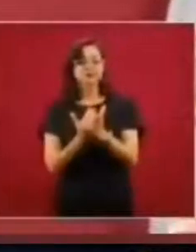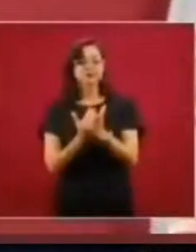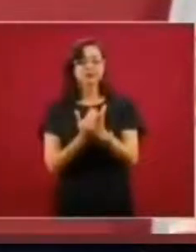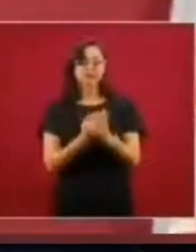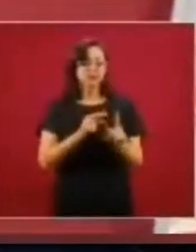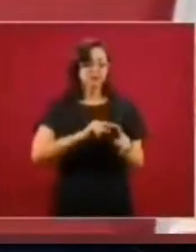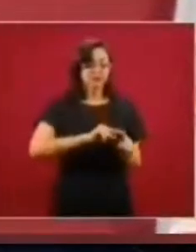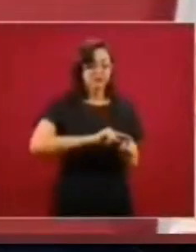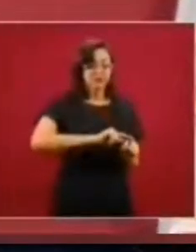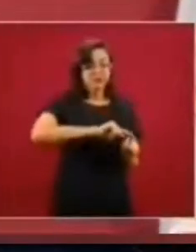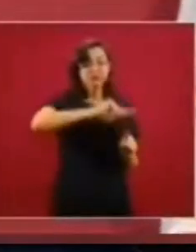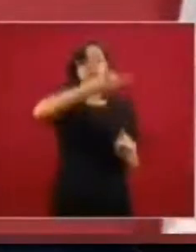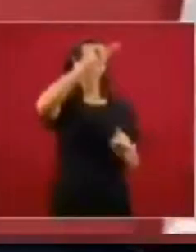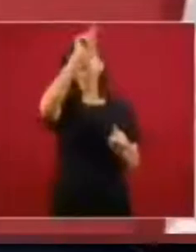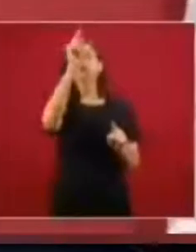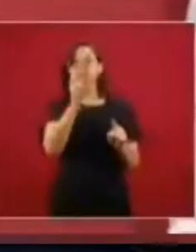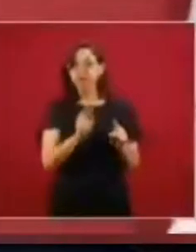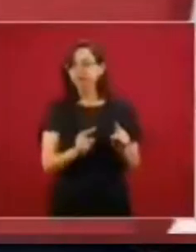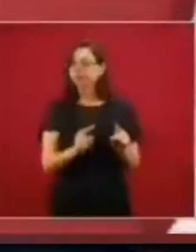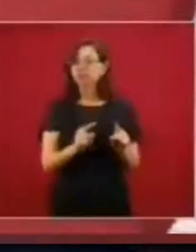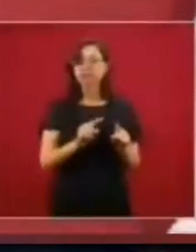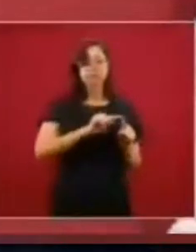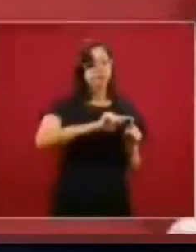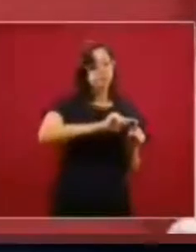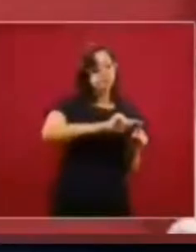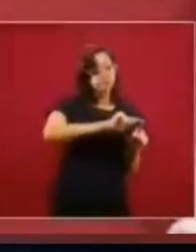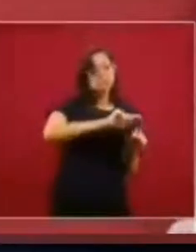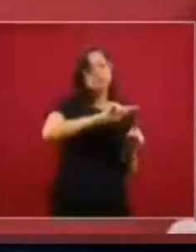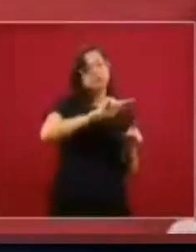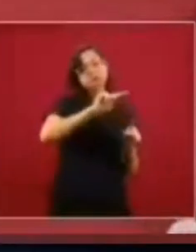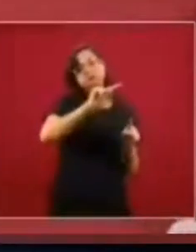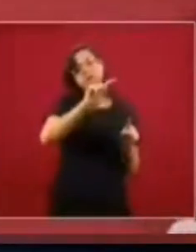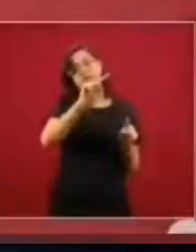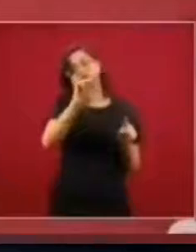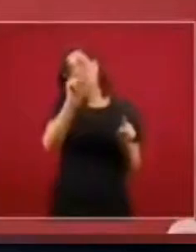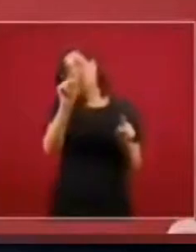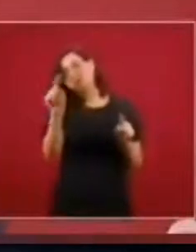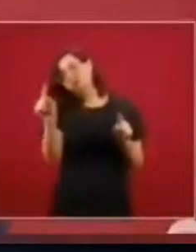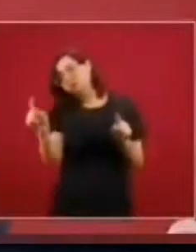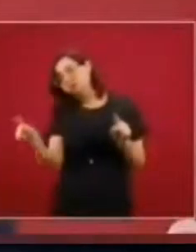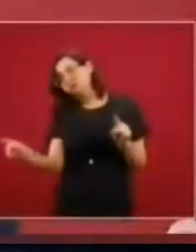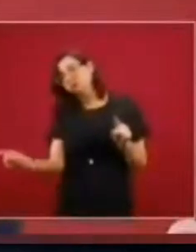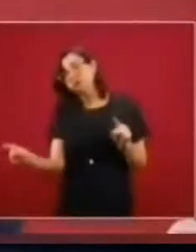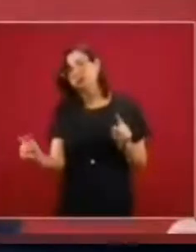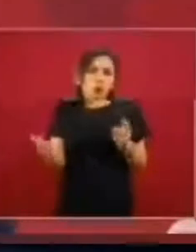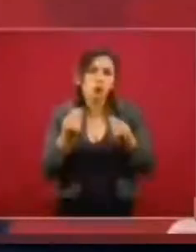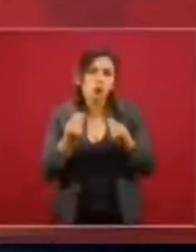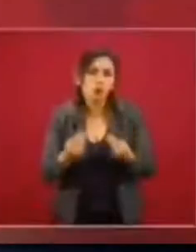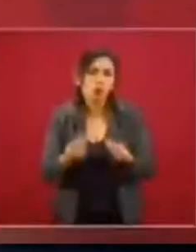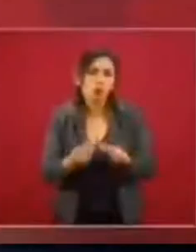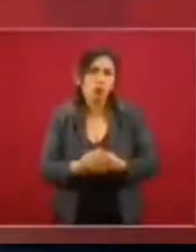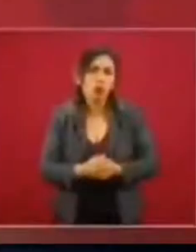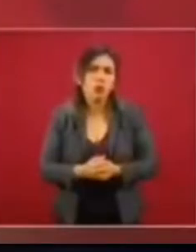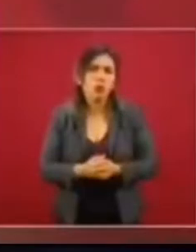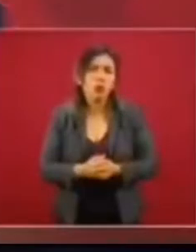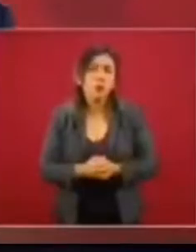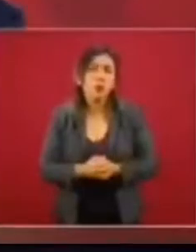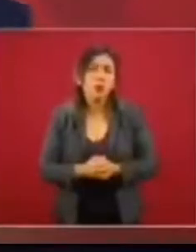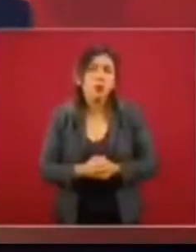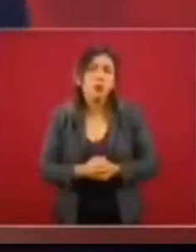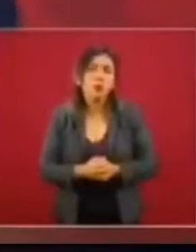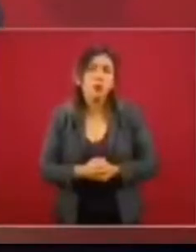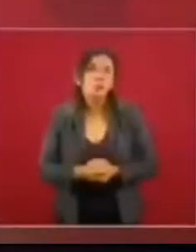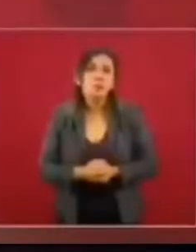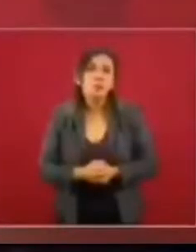se aplastó la curva. no hubiésemos